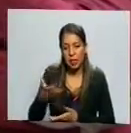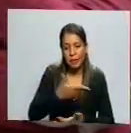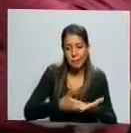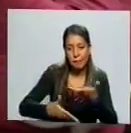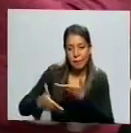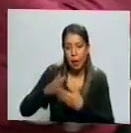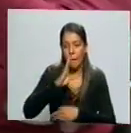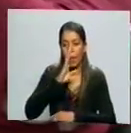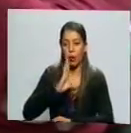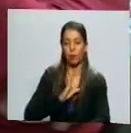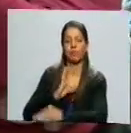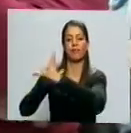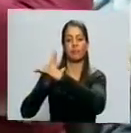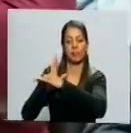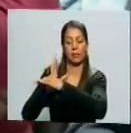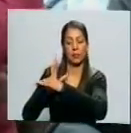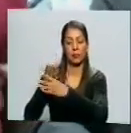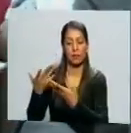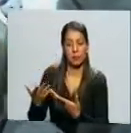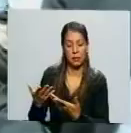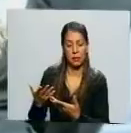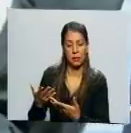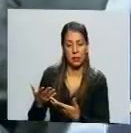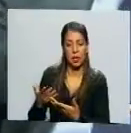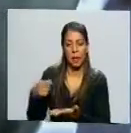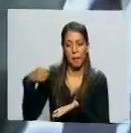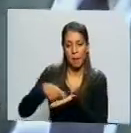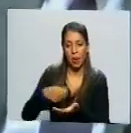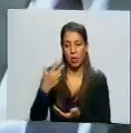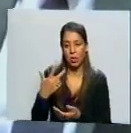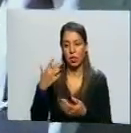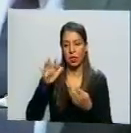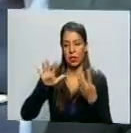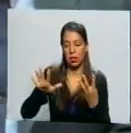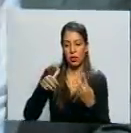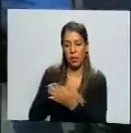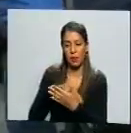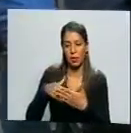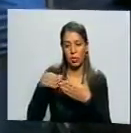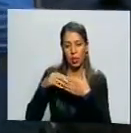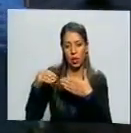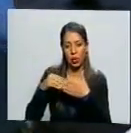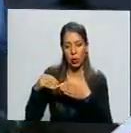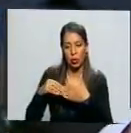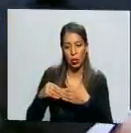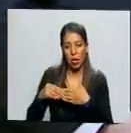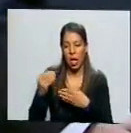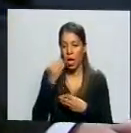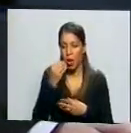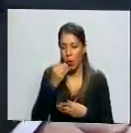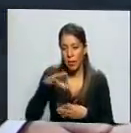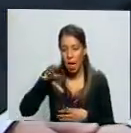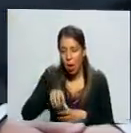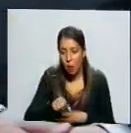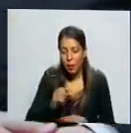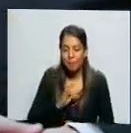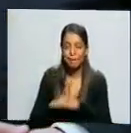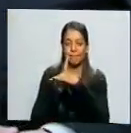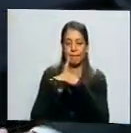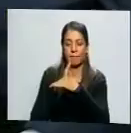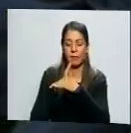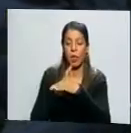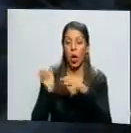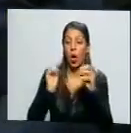sistema financiero internacional por el pago de 39 millones de dólares para alimentos,